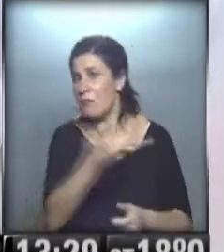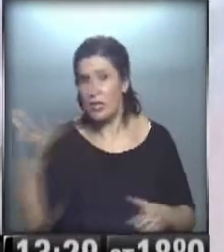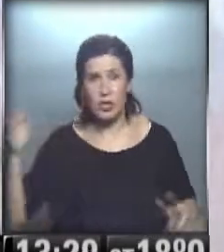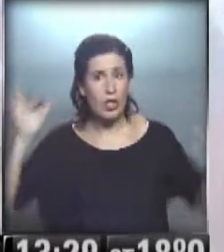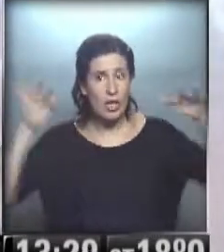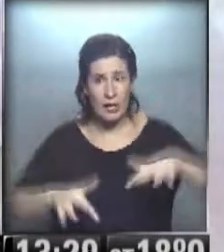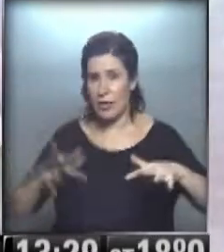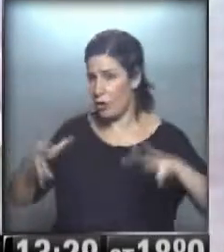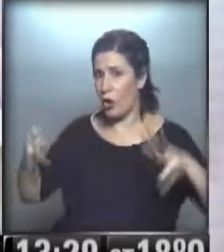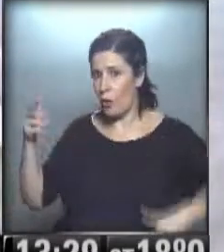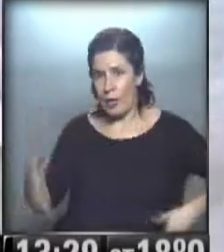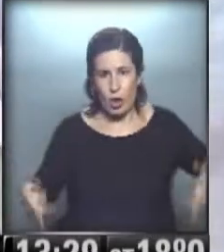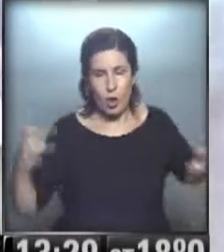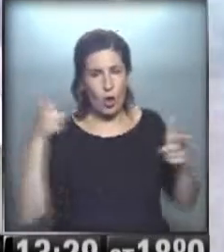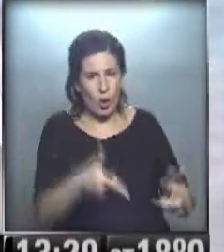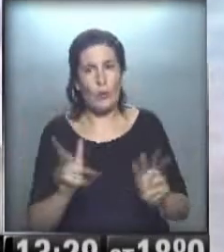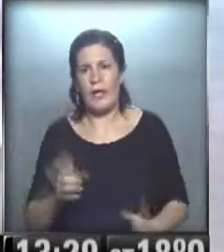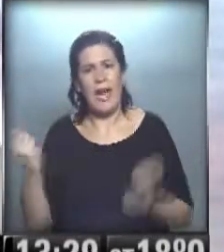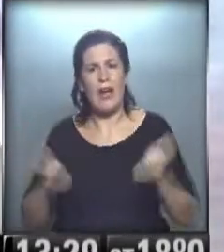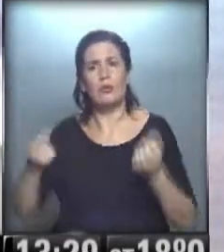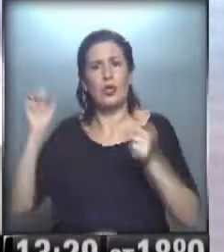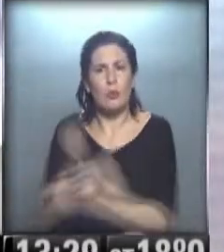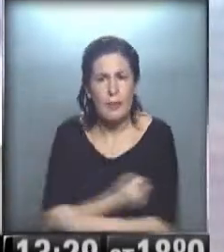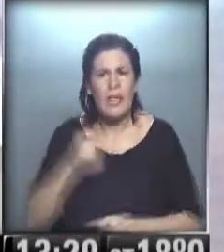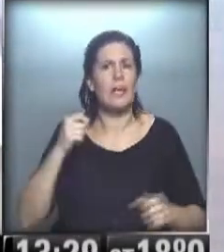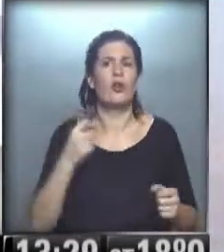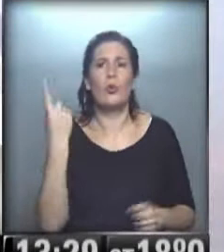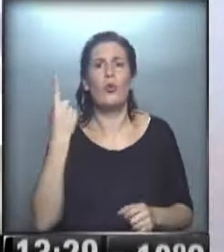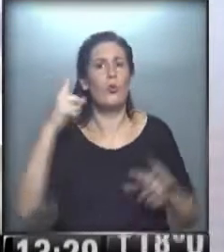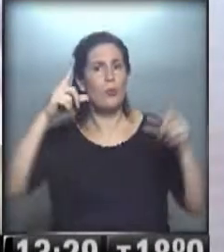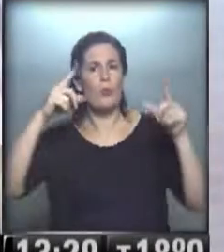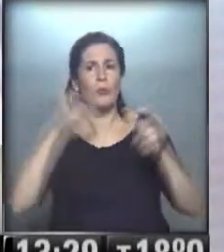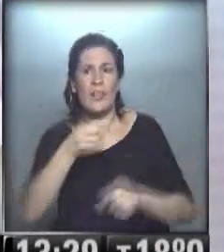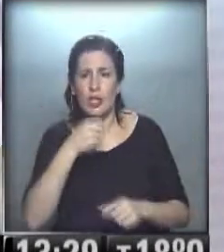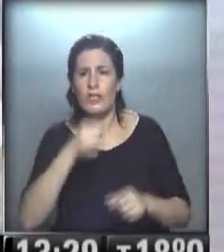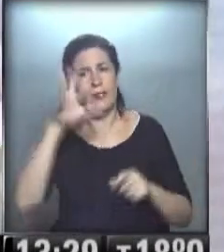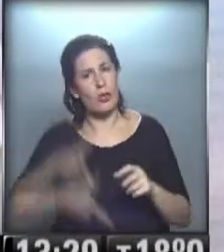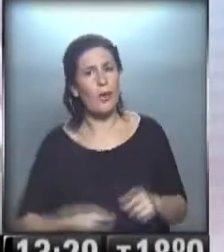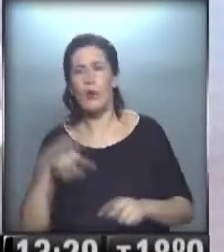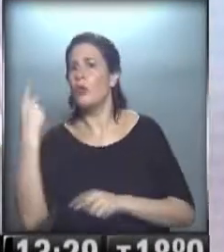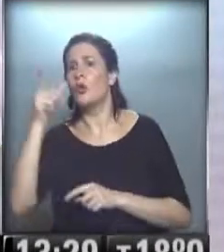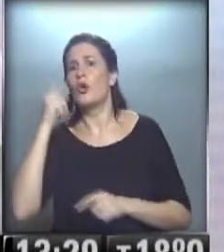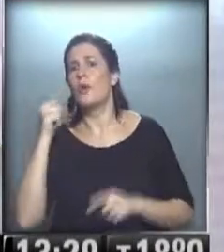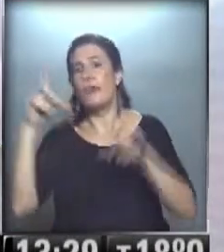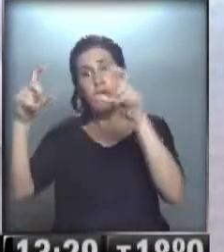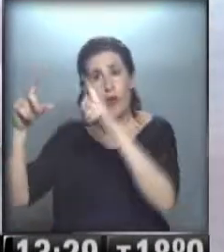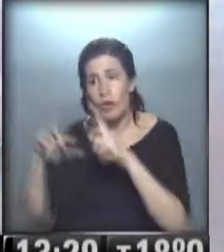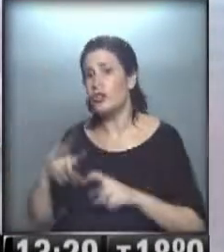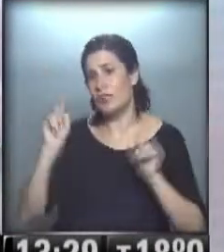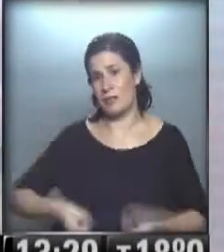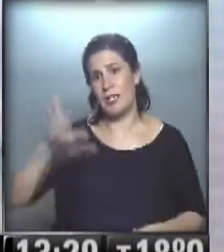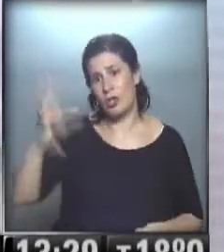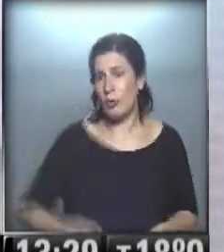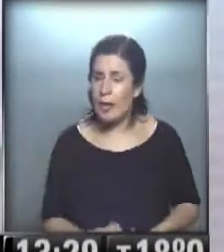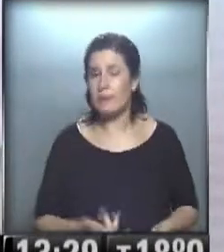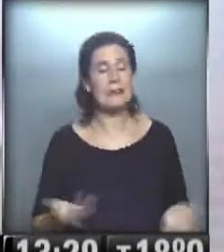y terminó asaltada, robaron autos, rompieron autos. Sí, periodistas, un fotógrafo, le robaron sus elementos, también lo veían. Obviamente, hay miedo a los fotógrafos siempre en